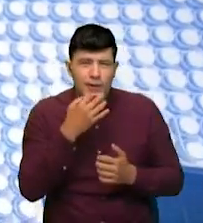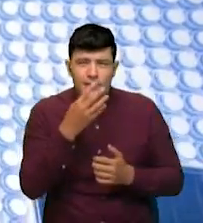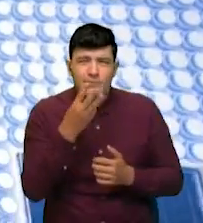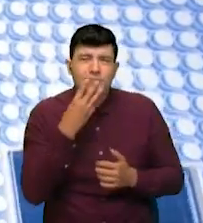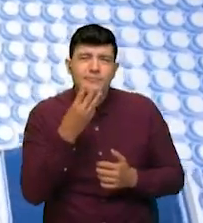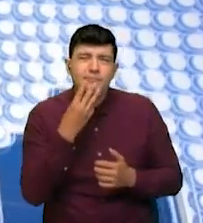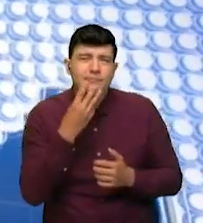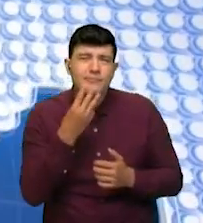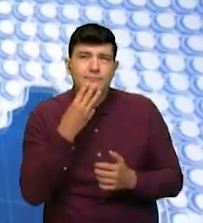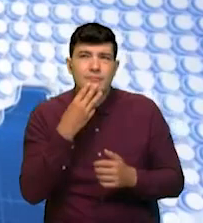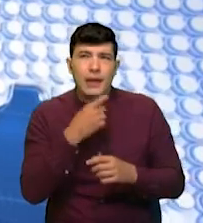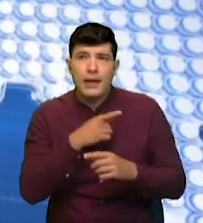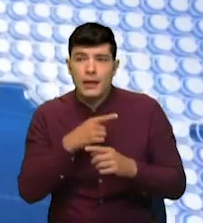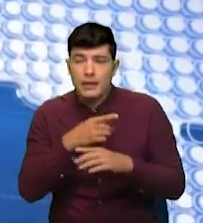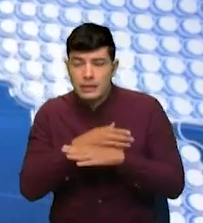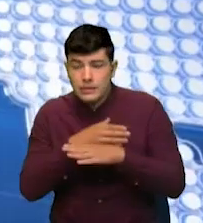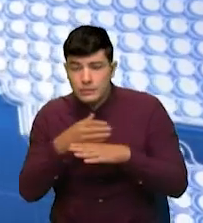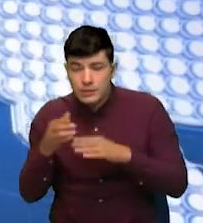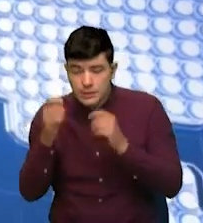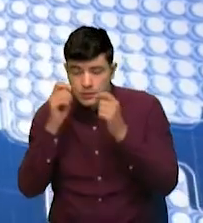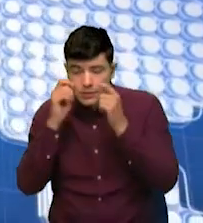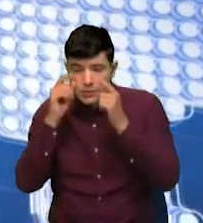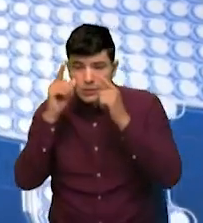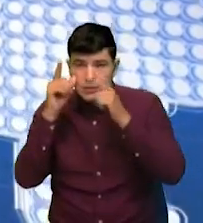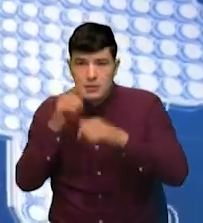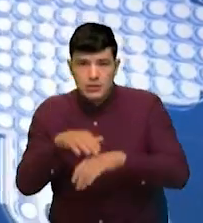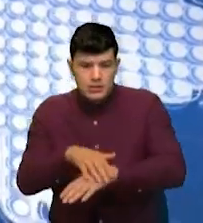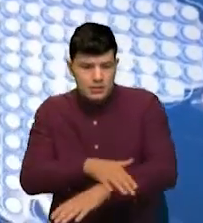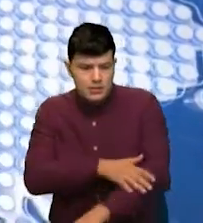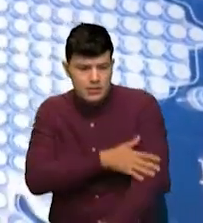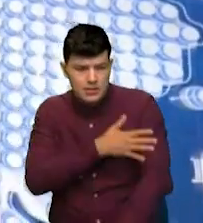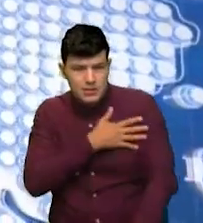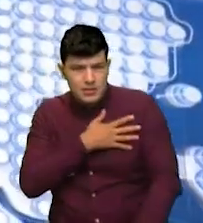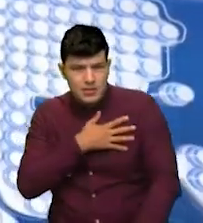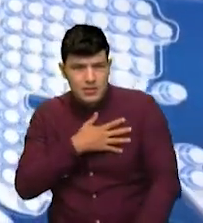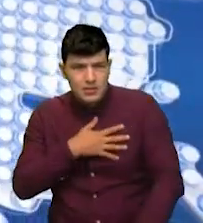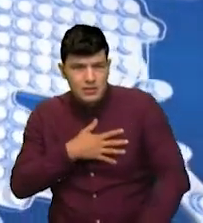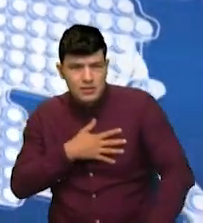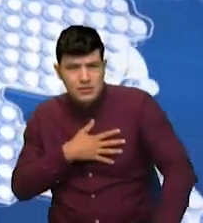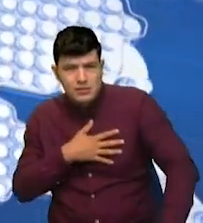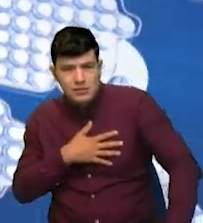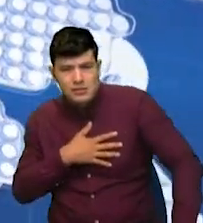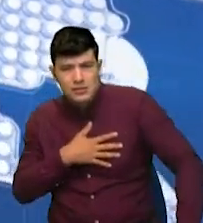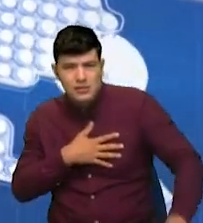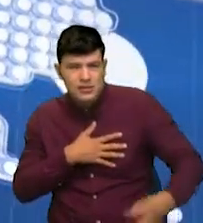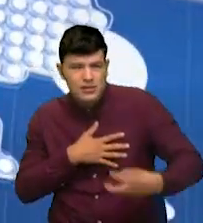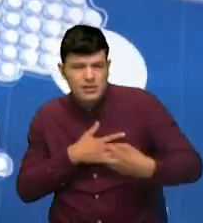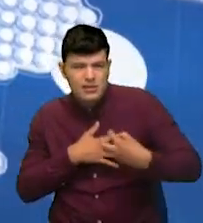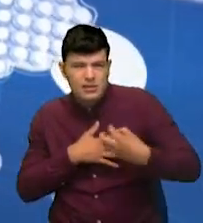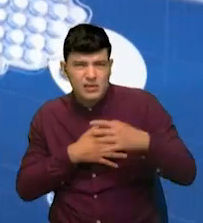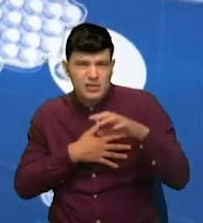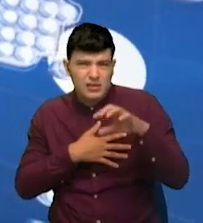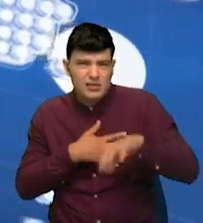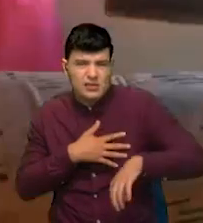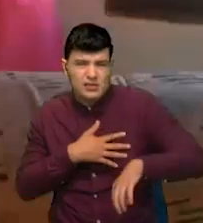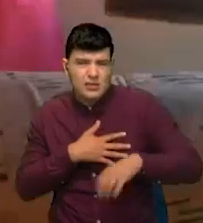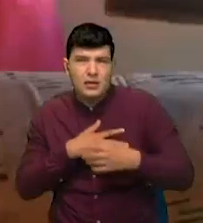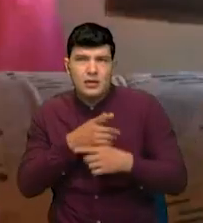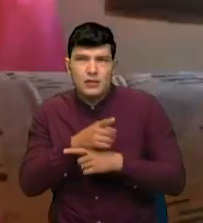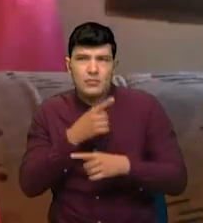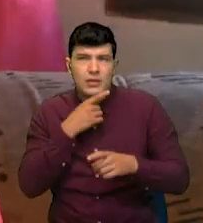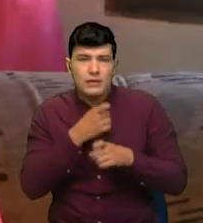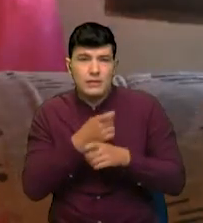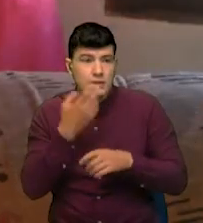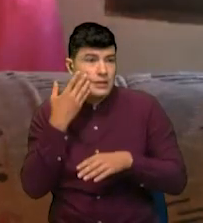a reaccionar pero fue muy lento el brazo él empezó así como a torcer así él se le veía cinco motores y entonces ya